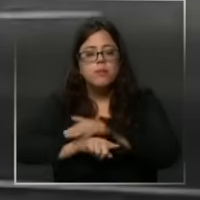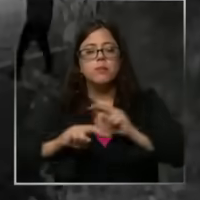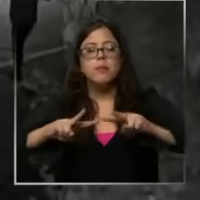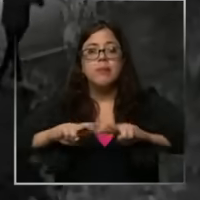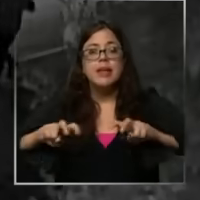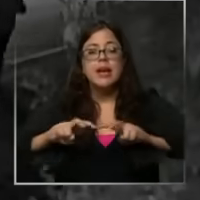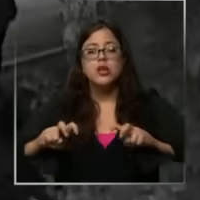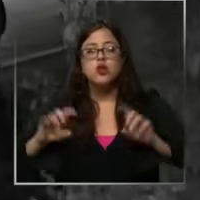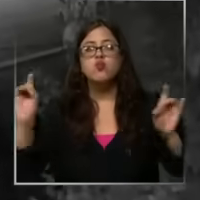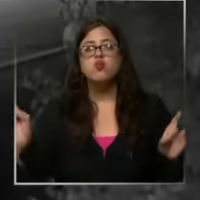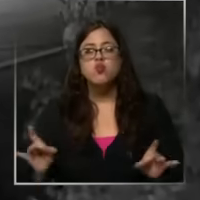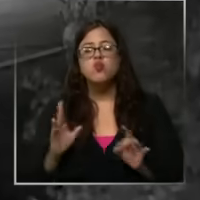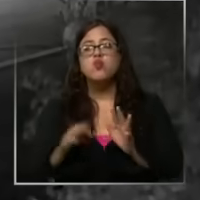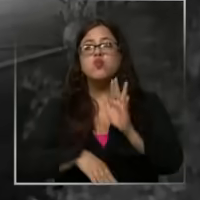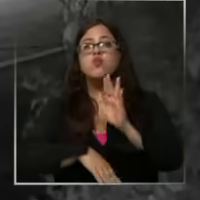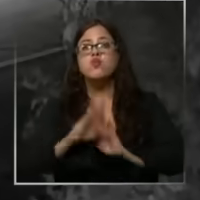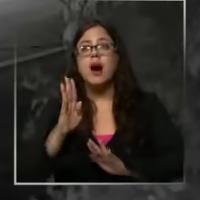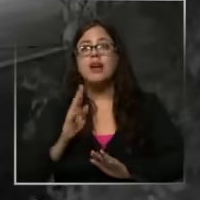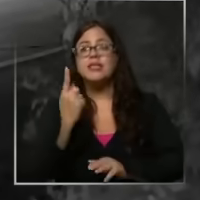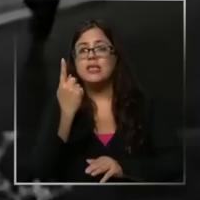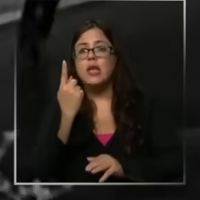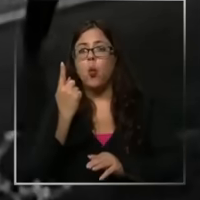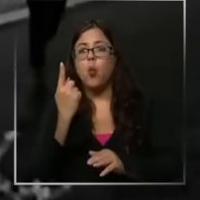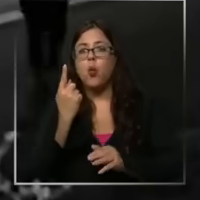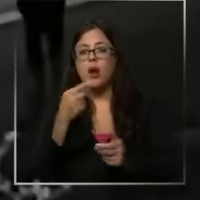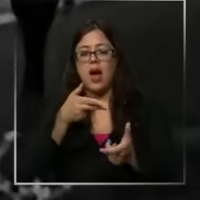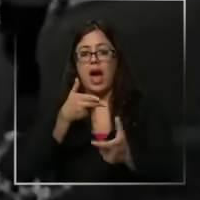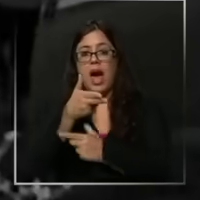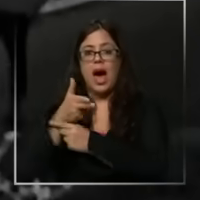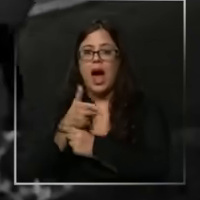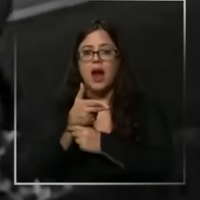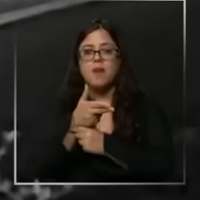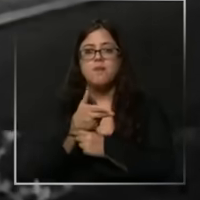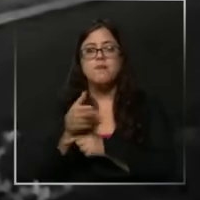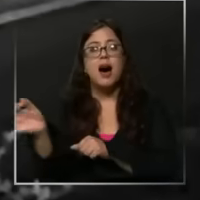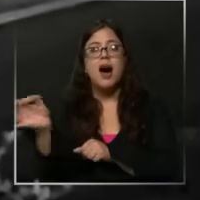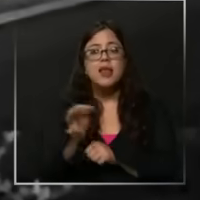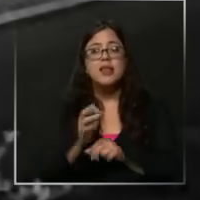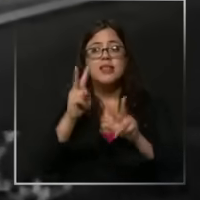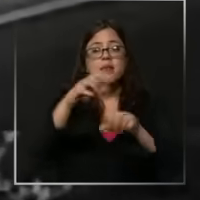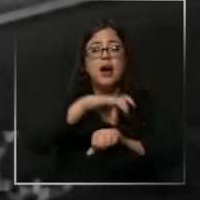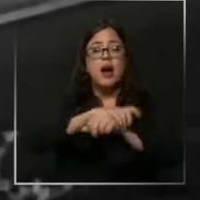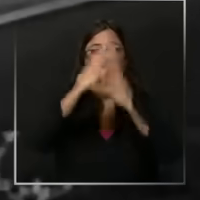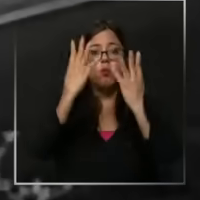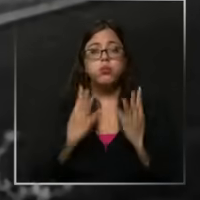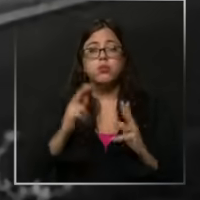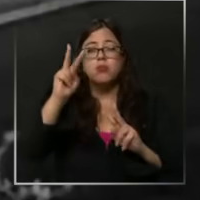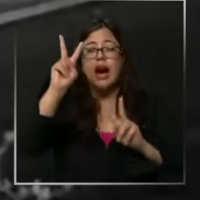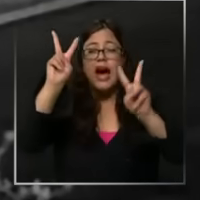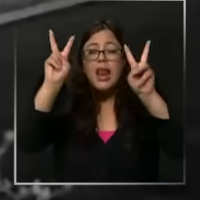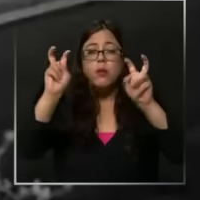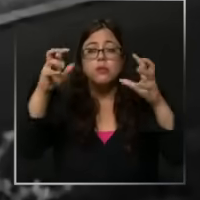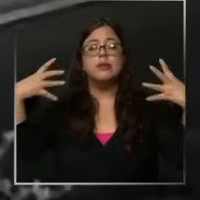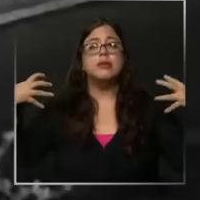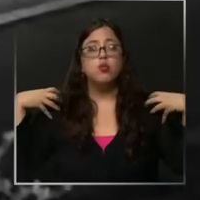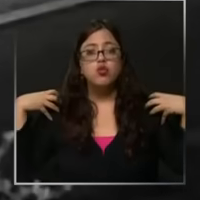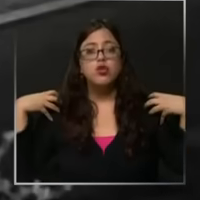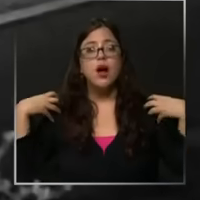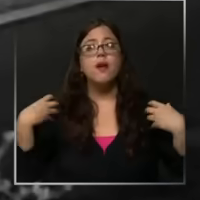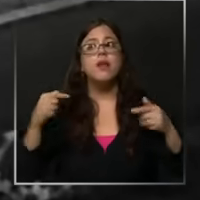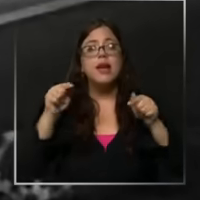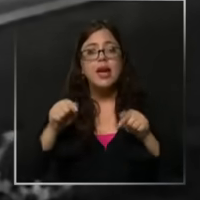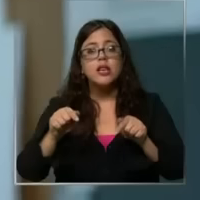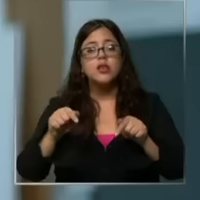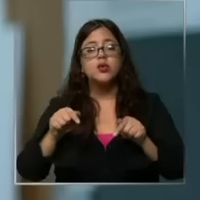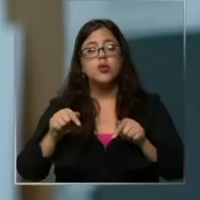investigación estima que pudo ser más de un arma utilizada en los ataques. Aseguran que tener tras las rejas a los presuntos o responsables es